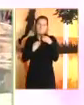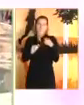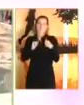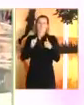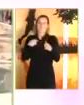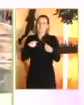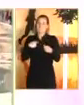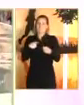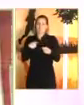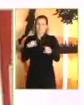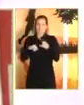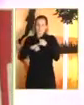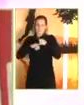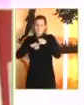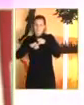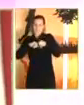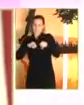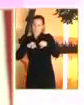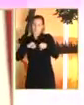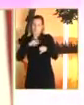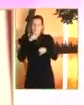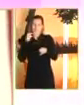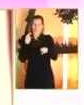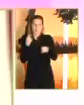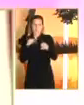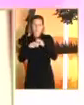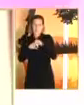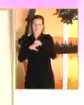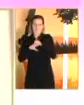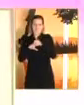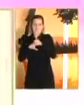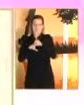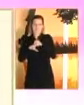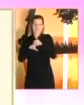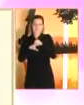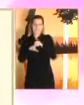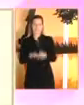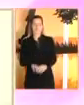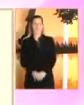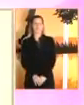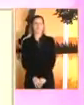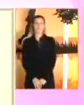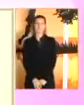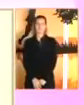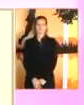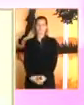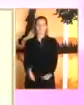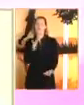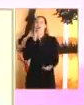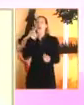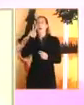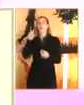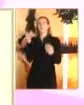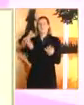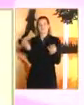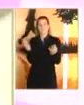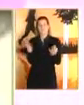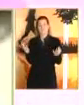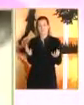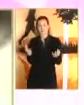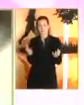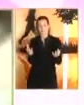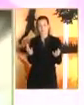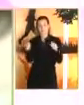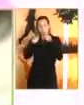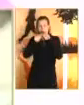un padrastro. Perfecto, ahí. Y entonces te está picando, ¿no? Y me está picando. Entonces lo que vamos a poder observar, si nos fijamos, se ha